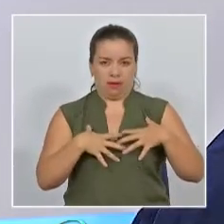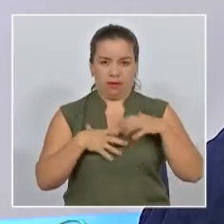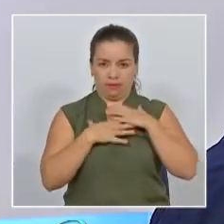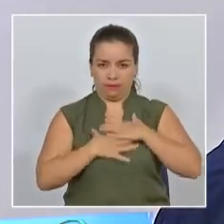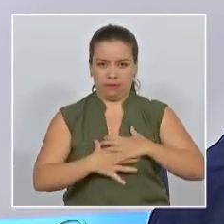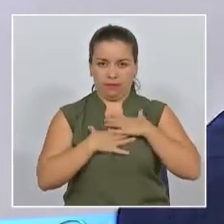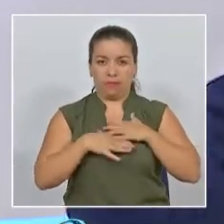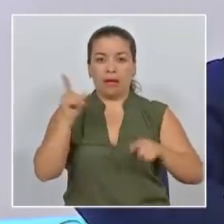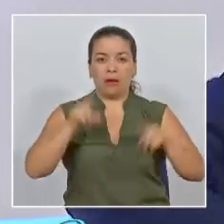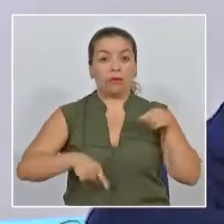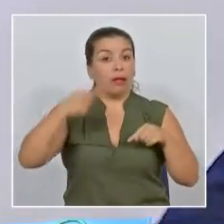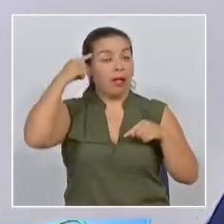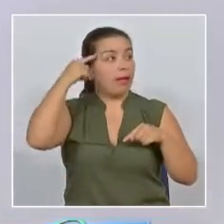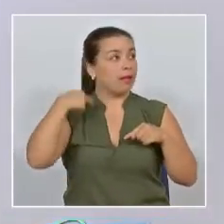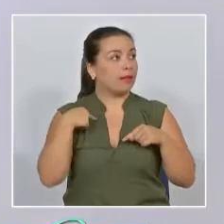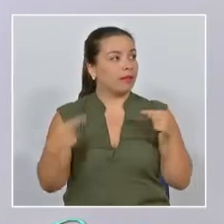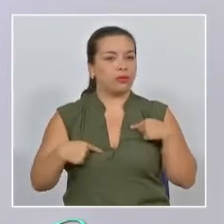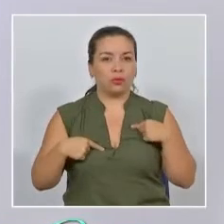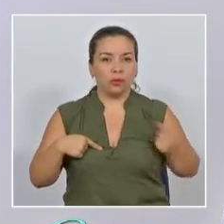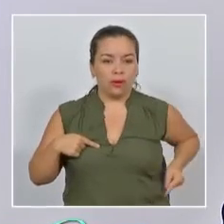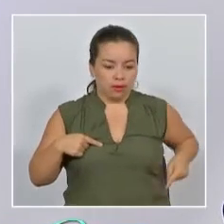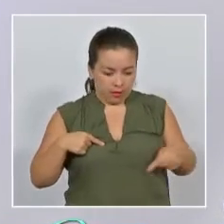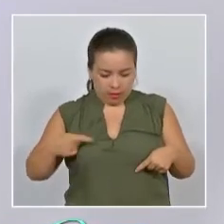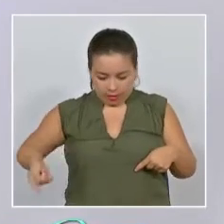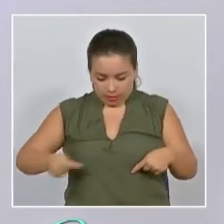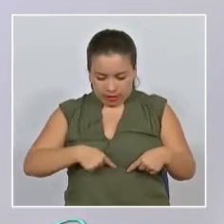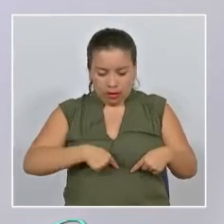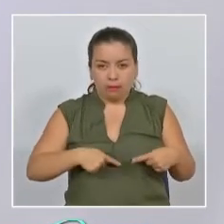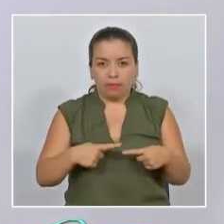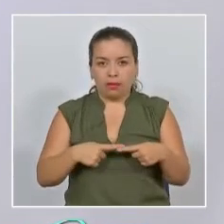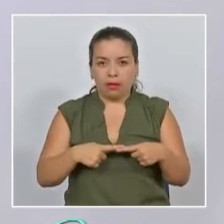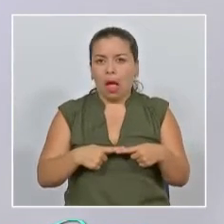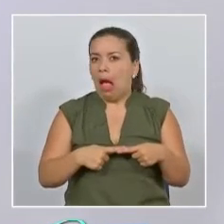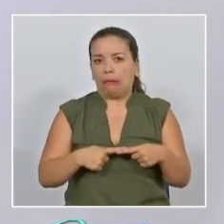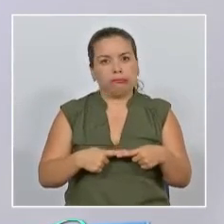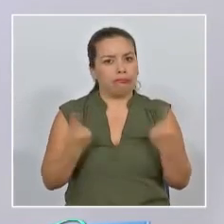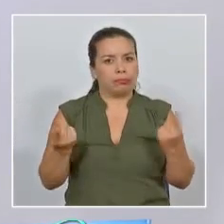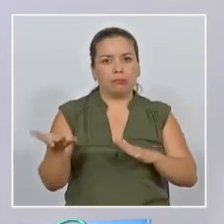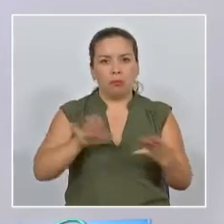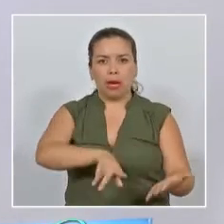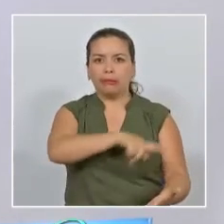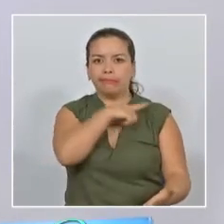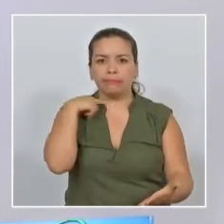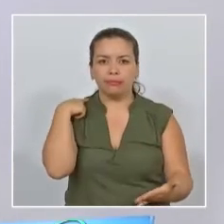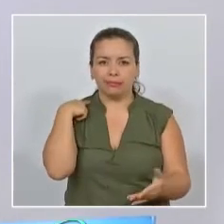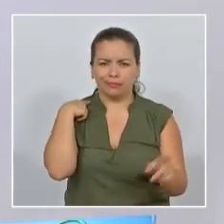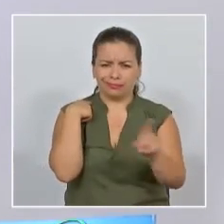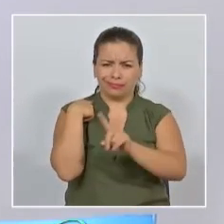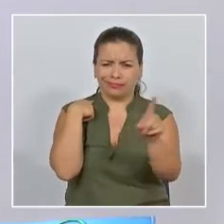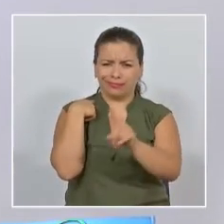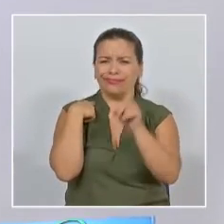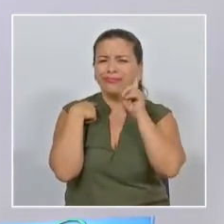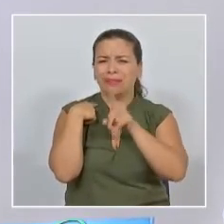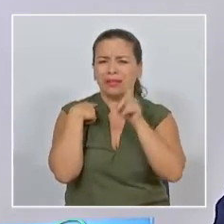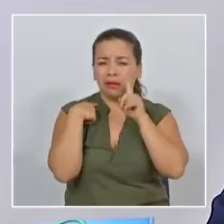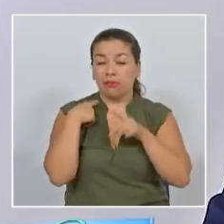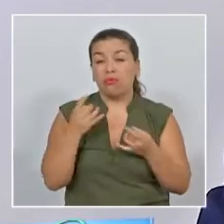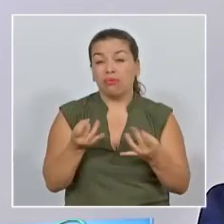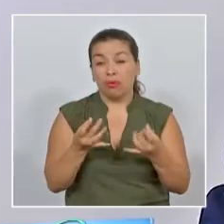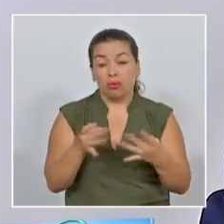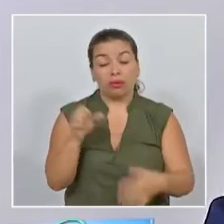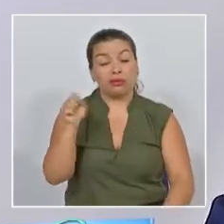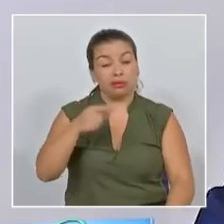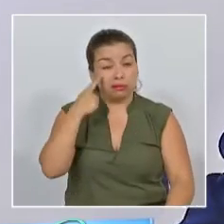credibilidad que si se junta es que la cabeza con la cola que mata a la persona. Eso no es cierto, pero el dolor sí es terrible. Entonces,